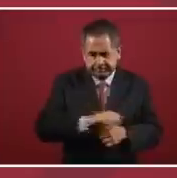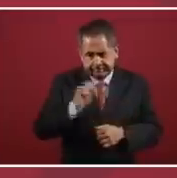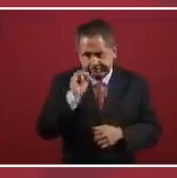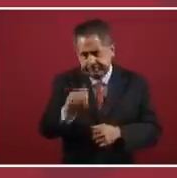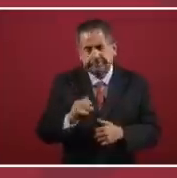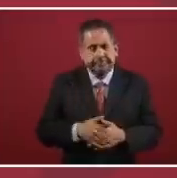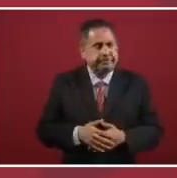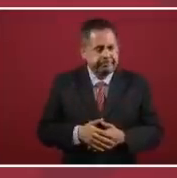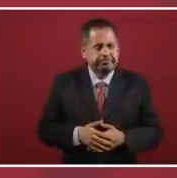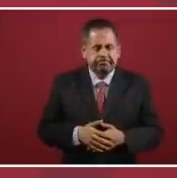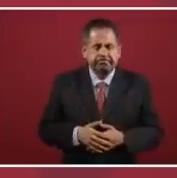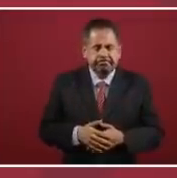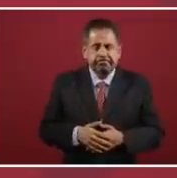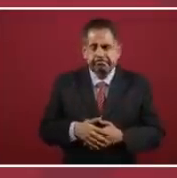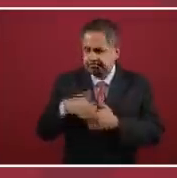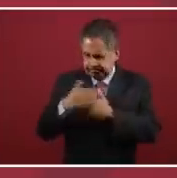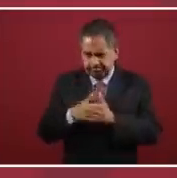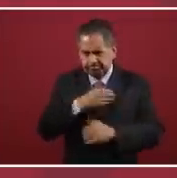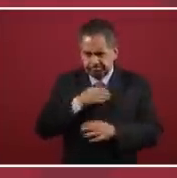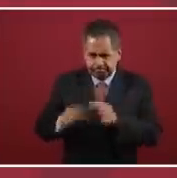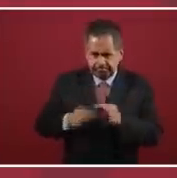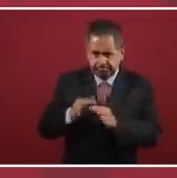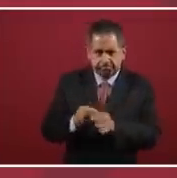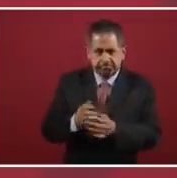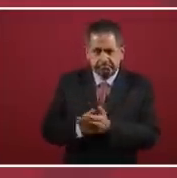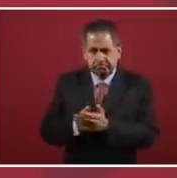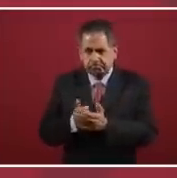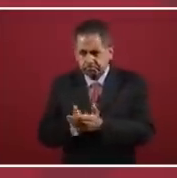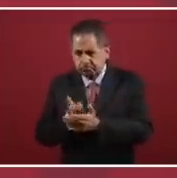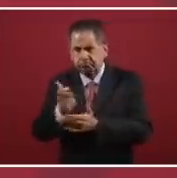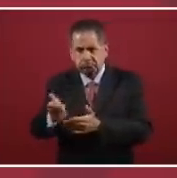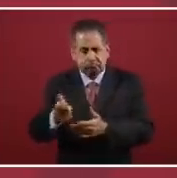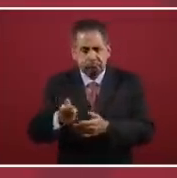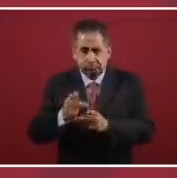se cumpla, que se abone